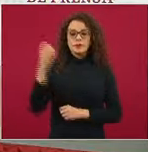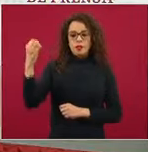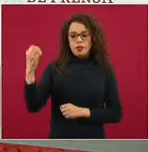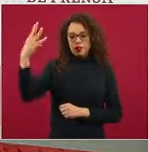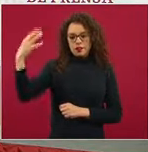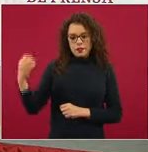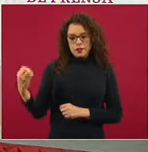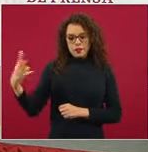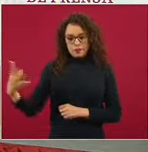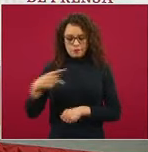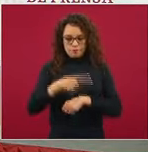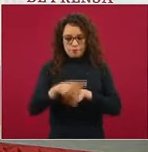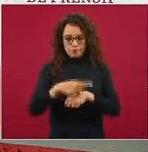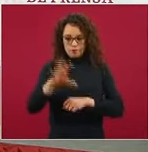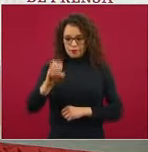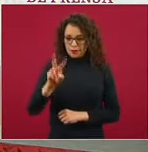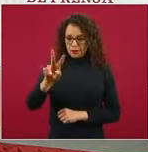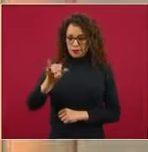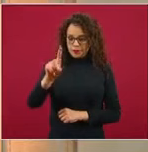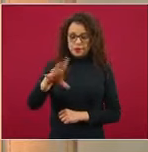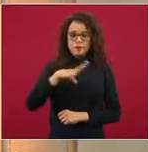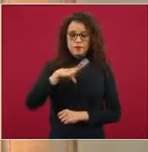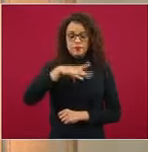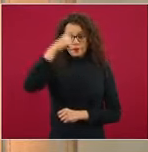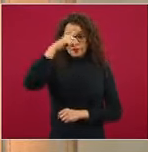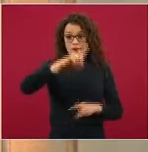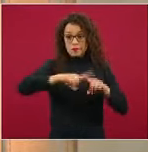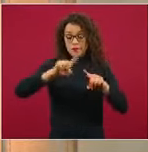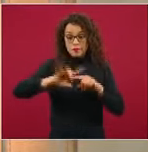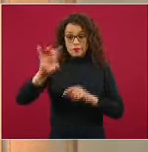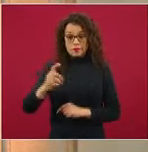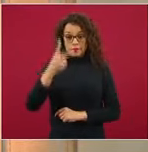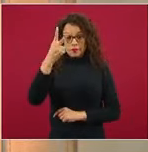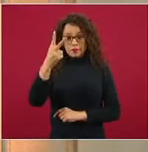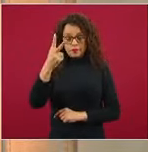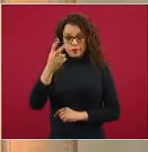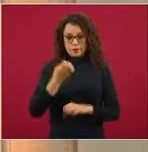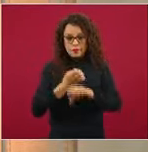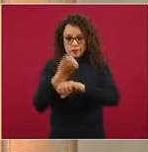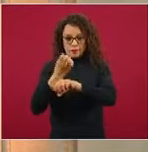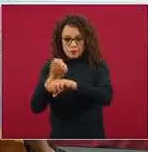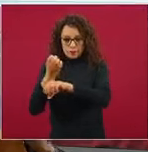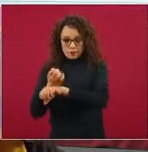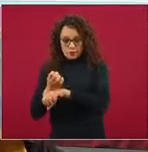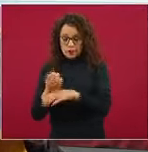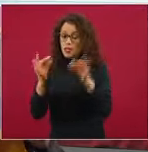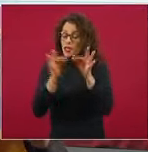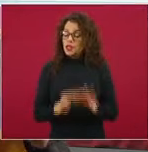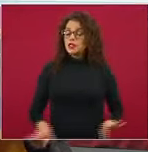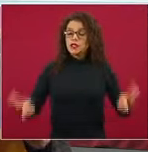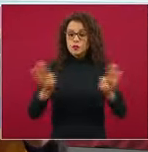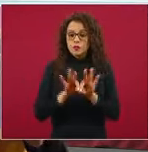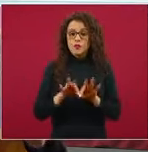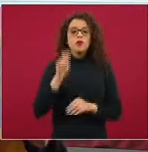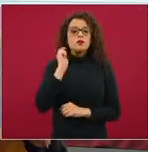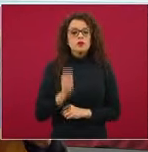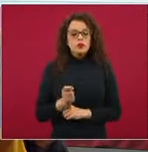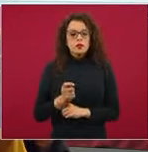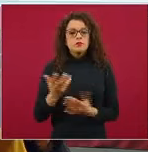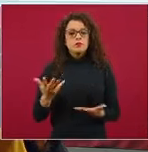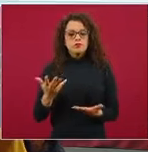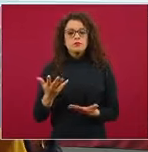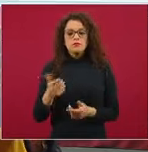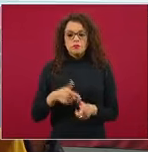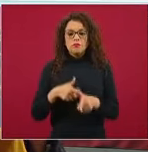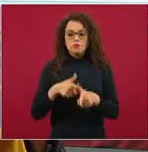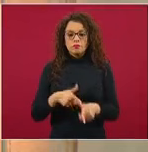COVID que está vigente para las 32 entidades federativas, y aquí es importante siempre continuar haciendo el